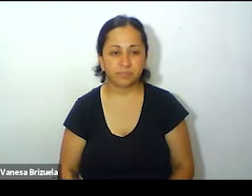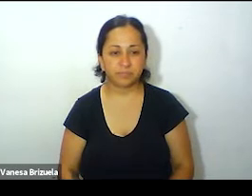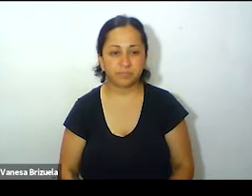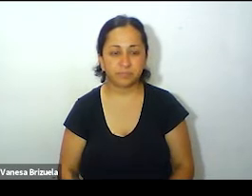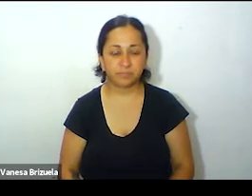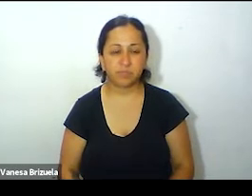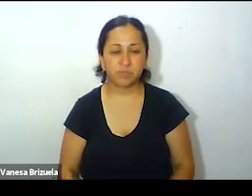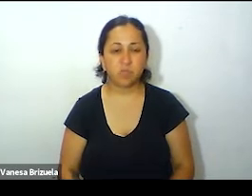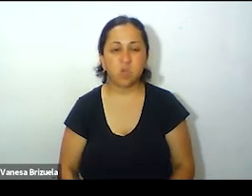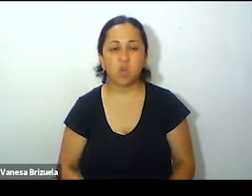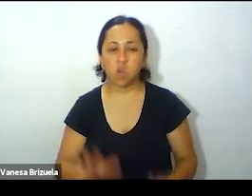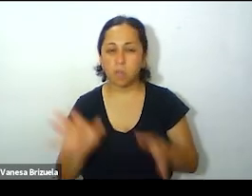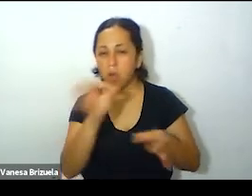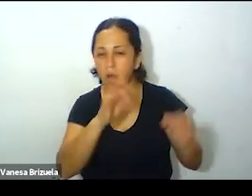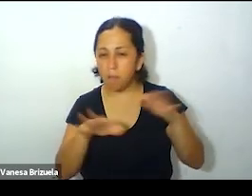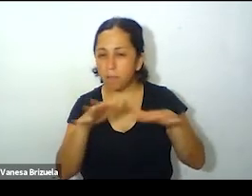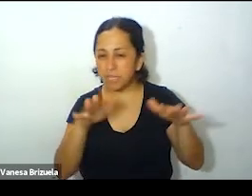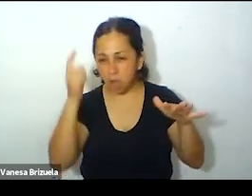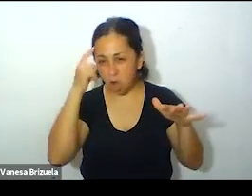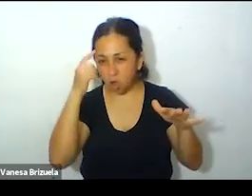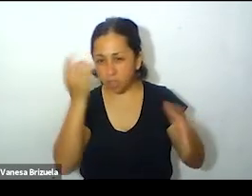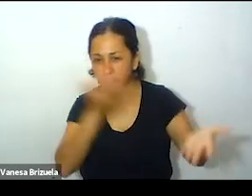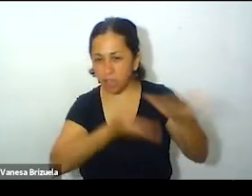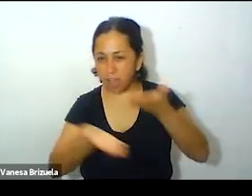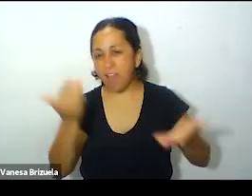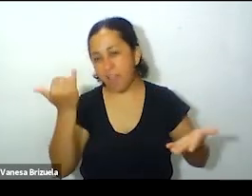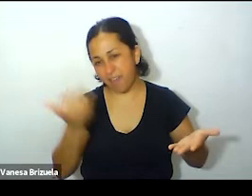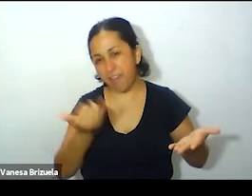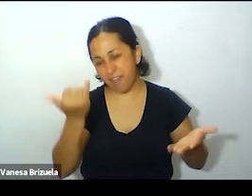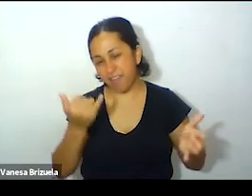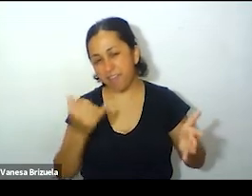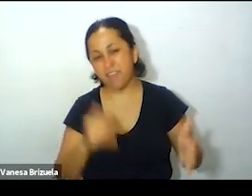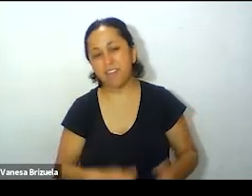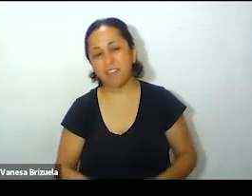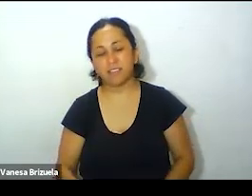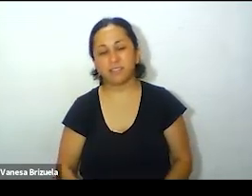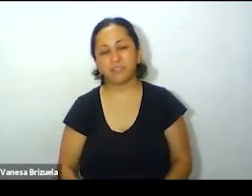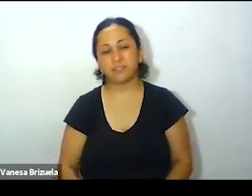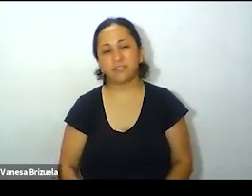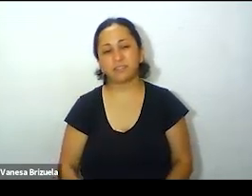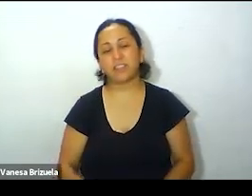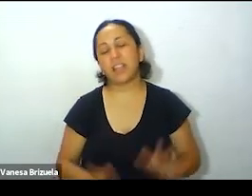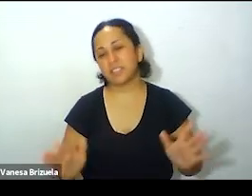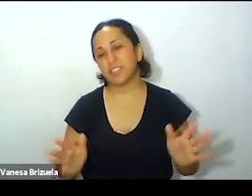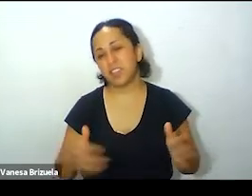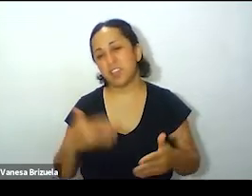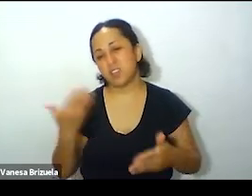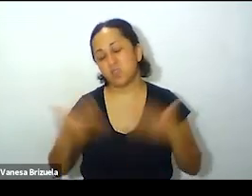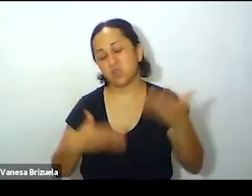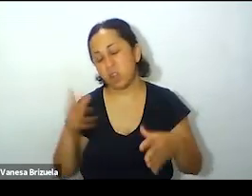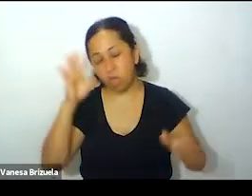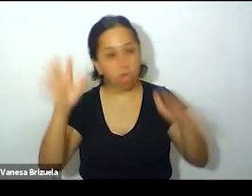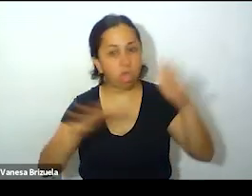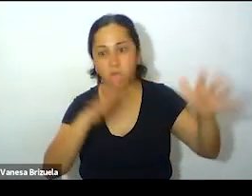sostienen una lógica o comparten cierta lógica, porque así los